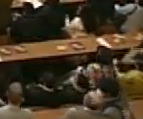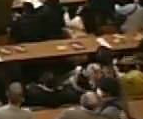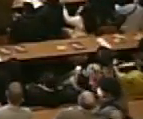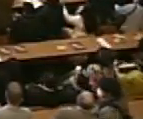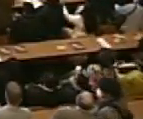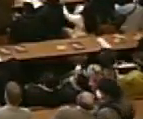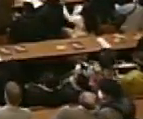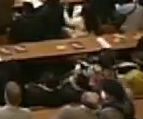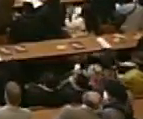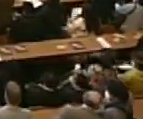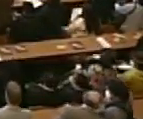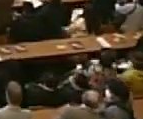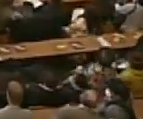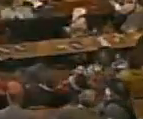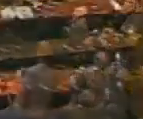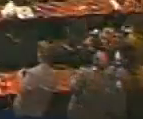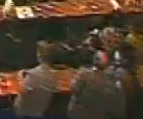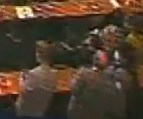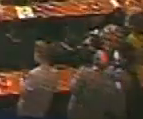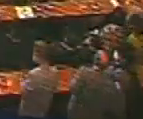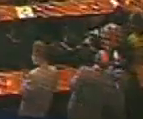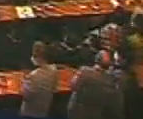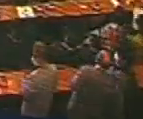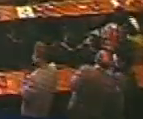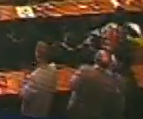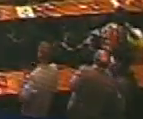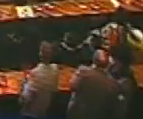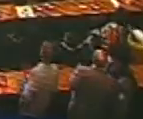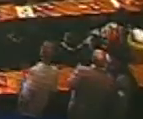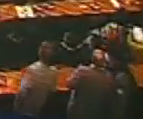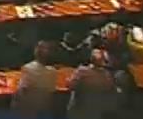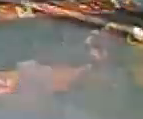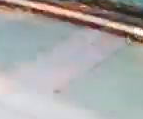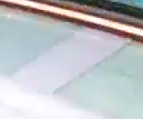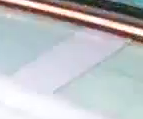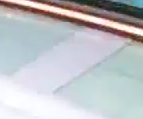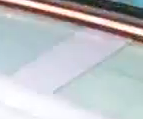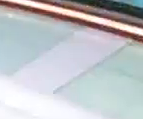Muy bien, cuando son las 12 horas...